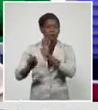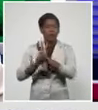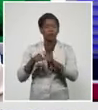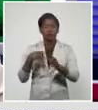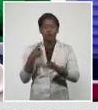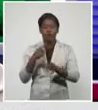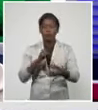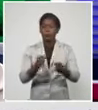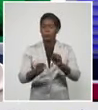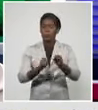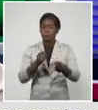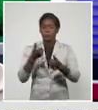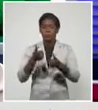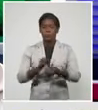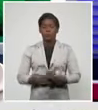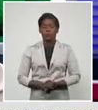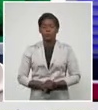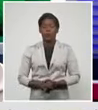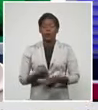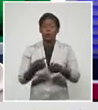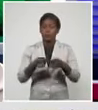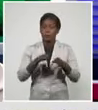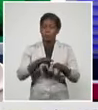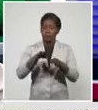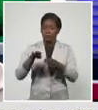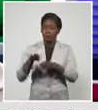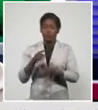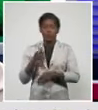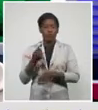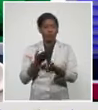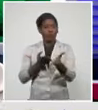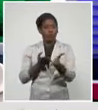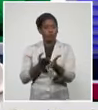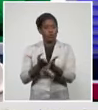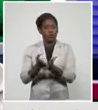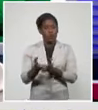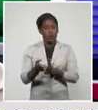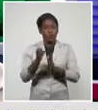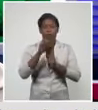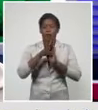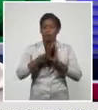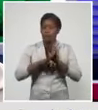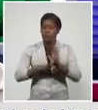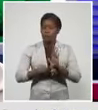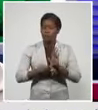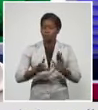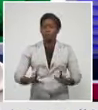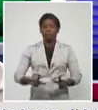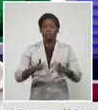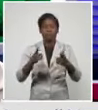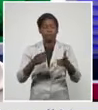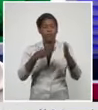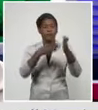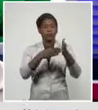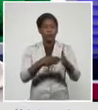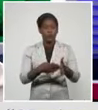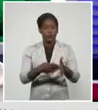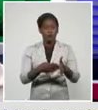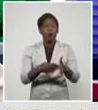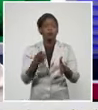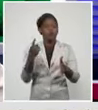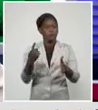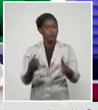con las medidas que conocemos, que cumplimos y que tenemos que cumplir todavía un poquito más, y